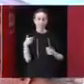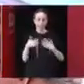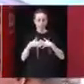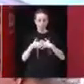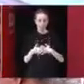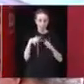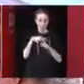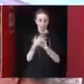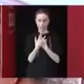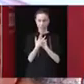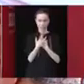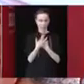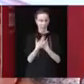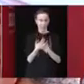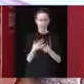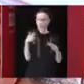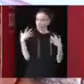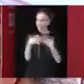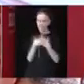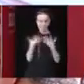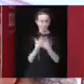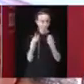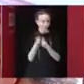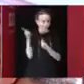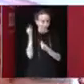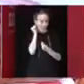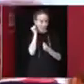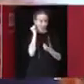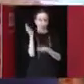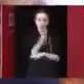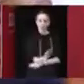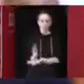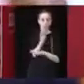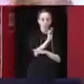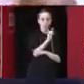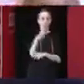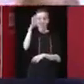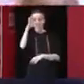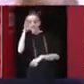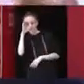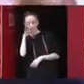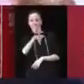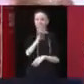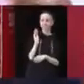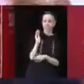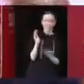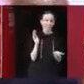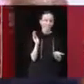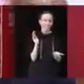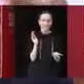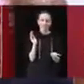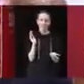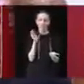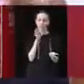acabemos con esto mezclémonos con ellas mirémoslas escuchemos las y entendamoslas porque